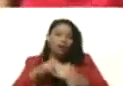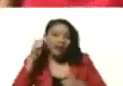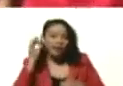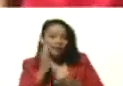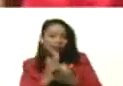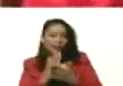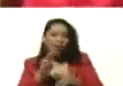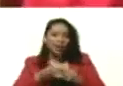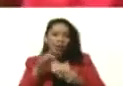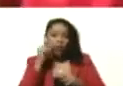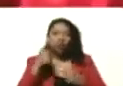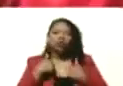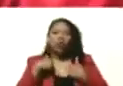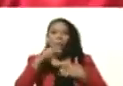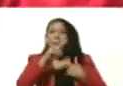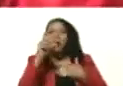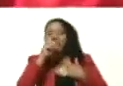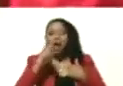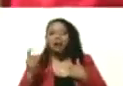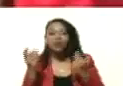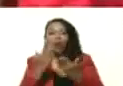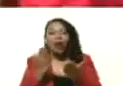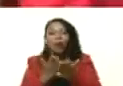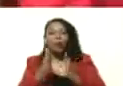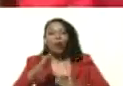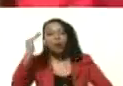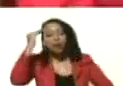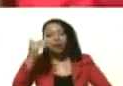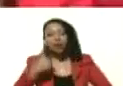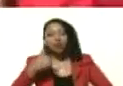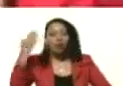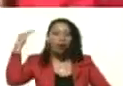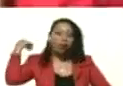unos niños, pero yo tenía 20 años en la academia. Y